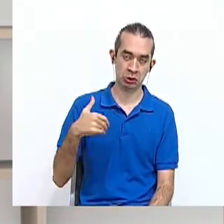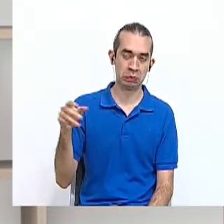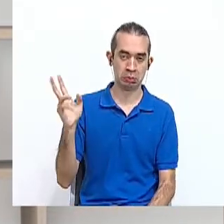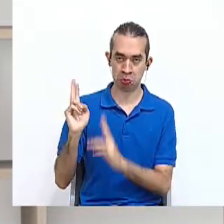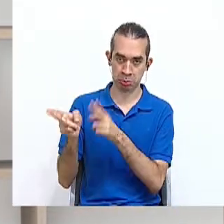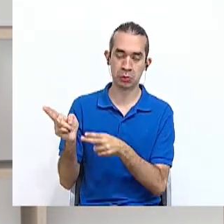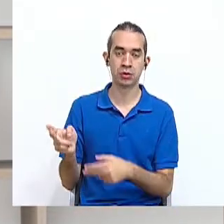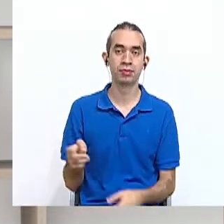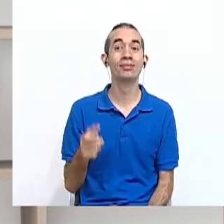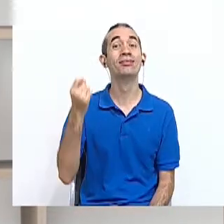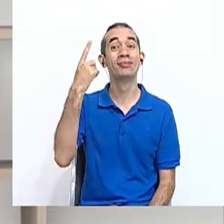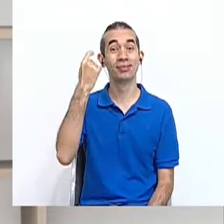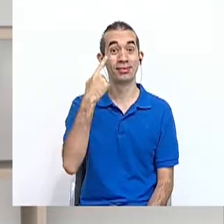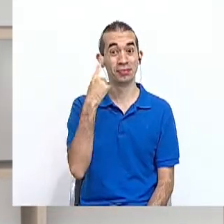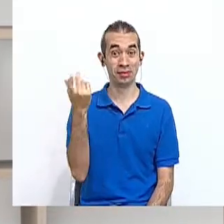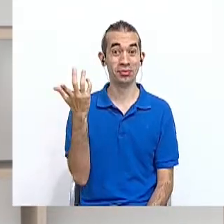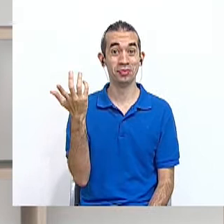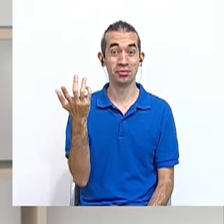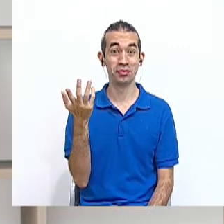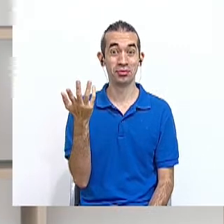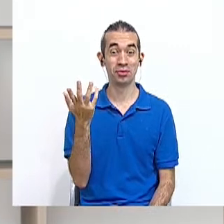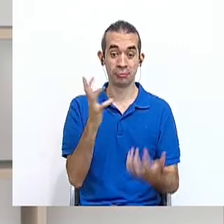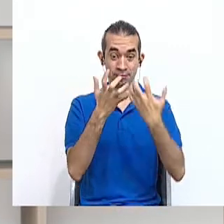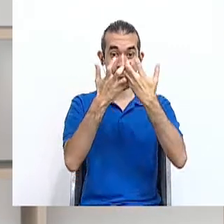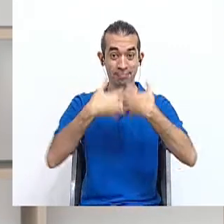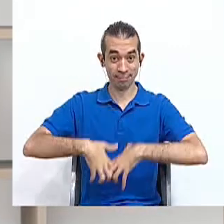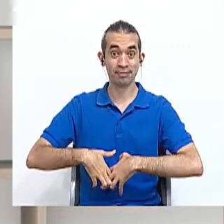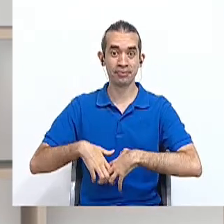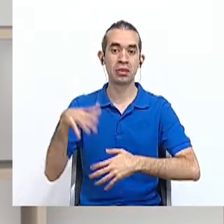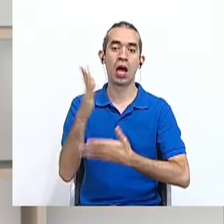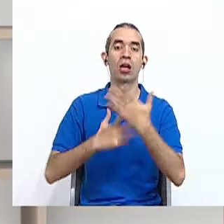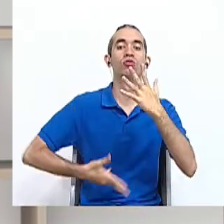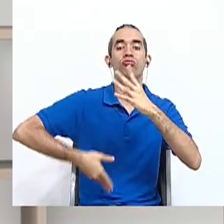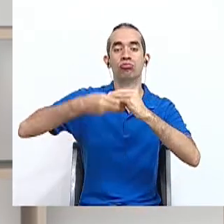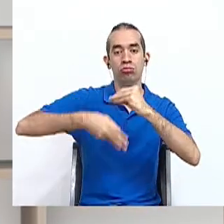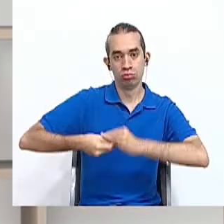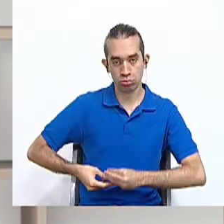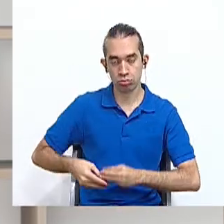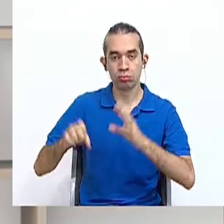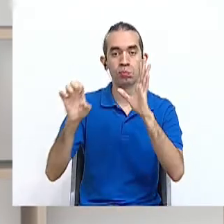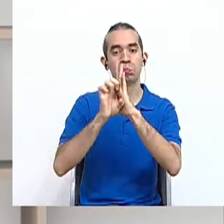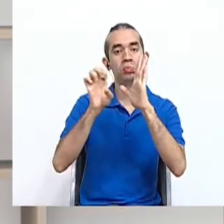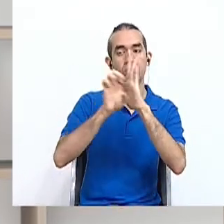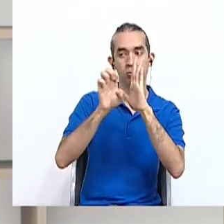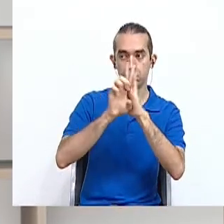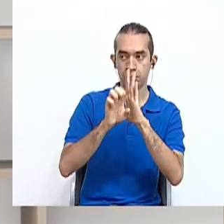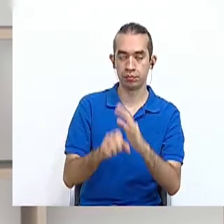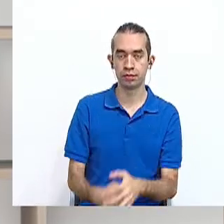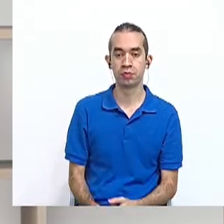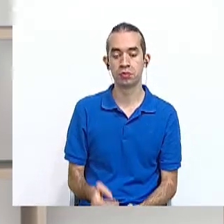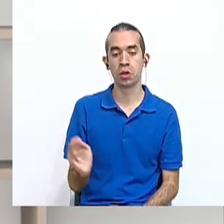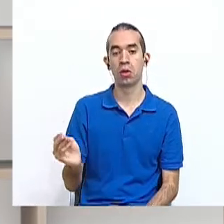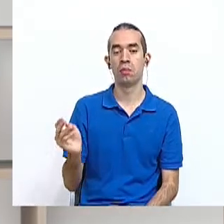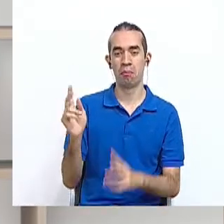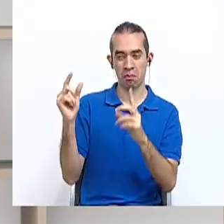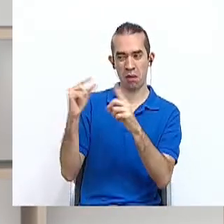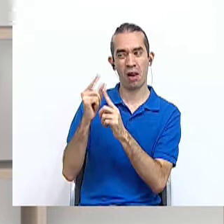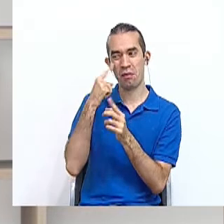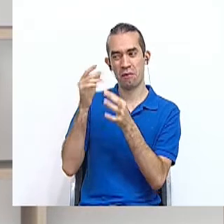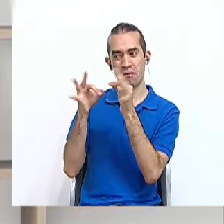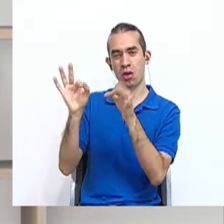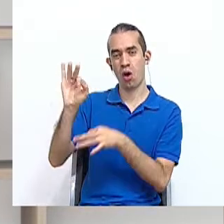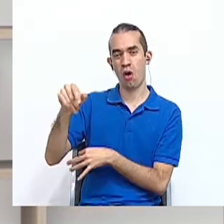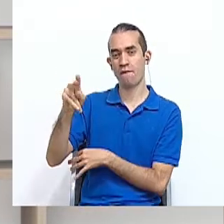que el texto tuviera coherencia? Porque agregamos algunos elementos. Por ejemplo, este joven,